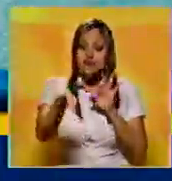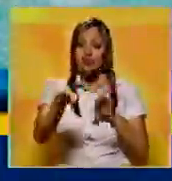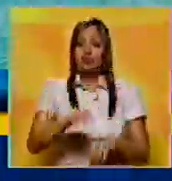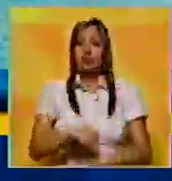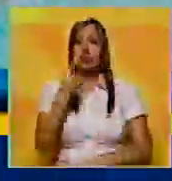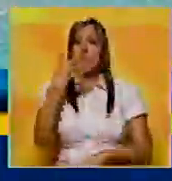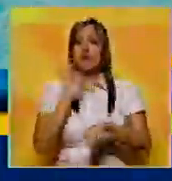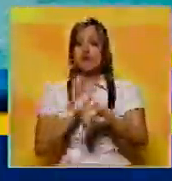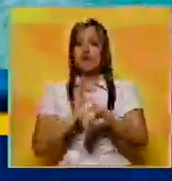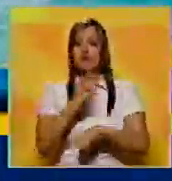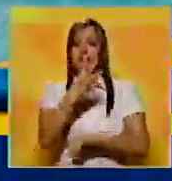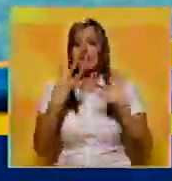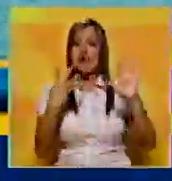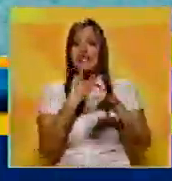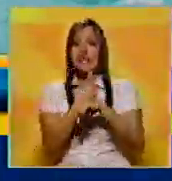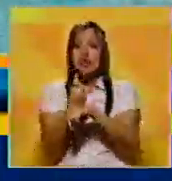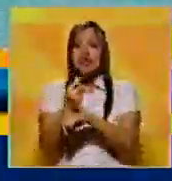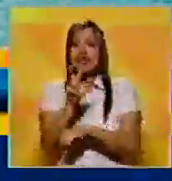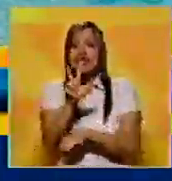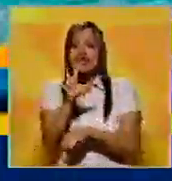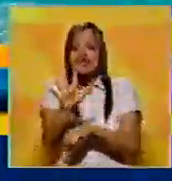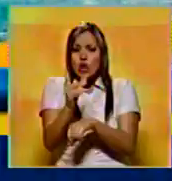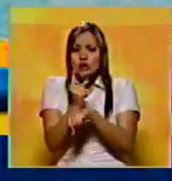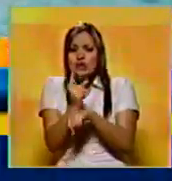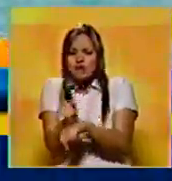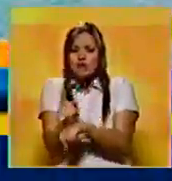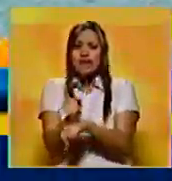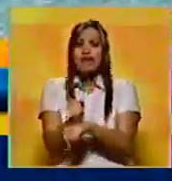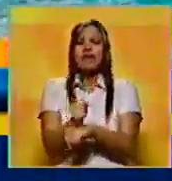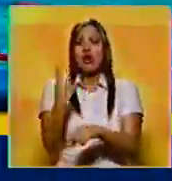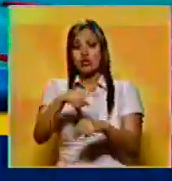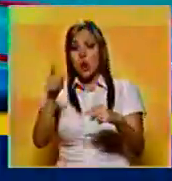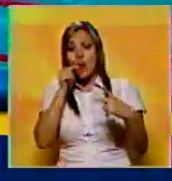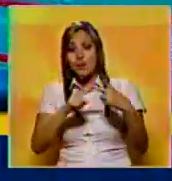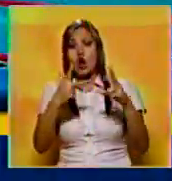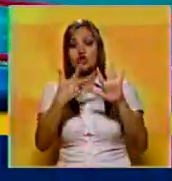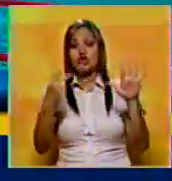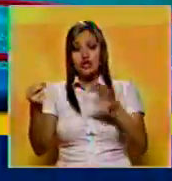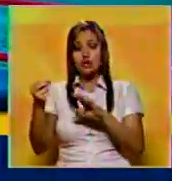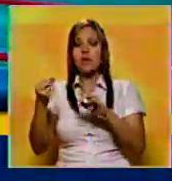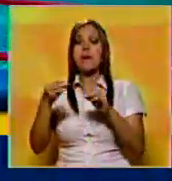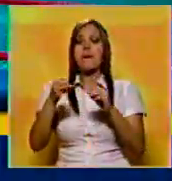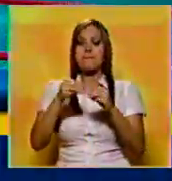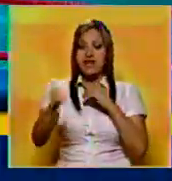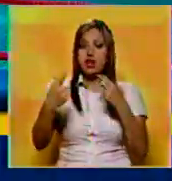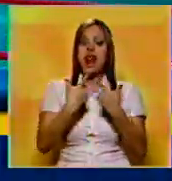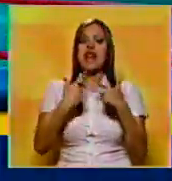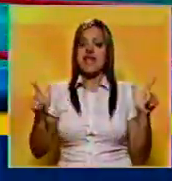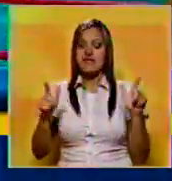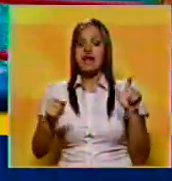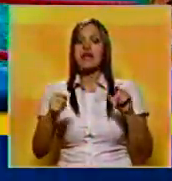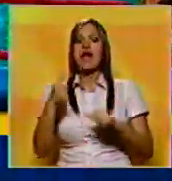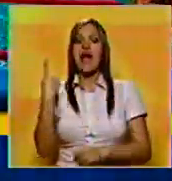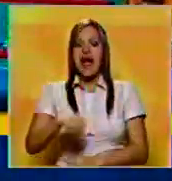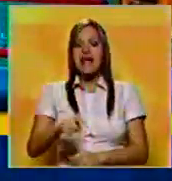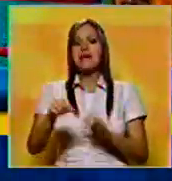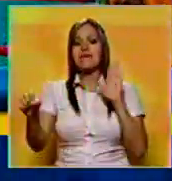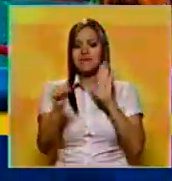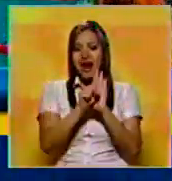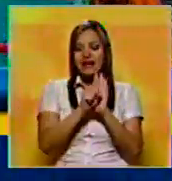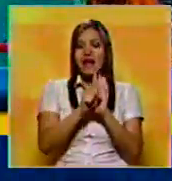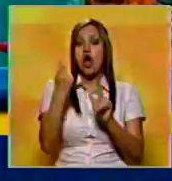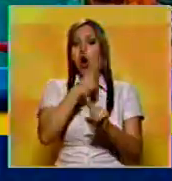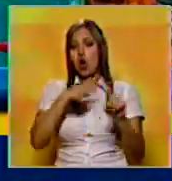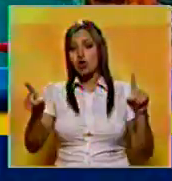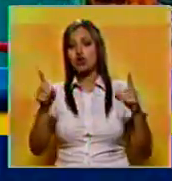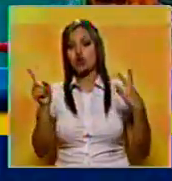tiempo de 4 minutos, 49 segundos y 35 centésimas. Pinto también ganó los 800 metros libres, con marca de 8:34.05. Sepan también